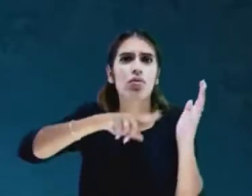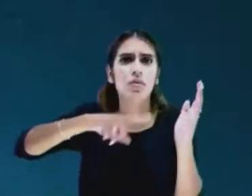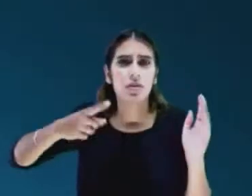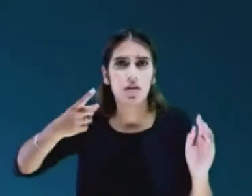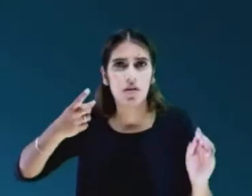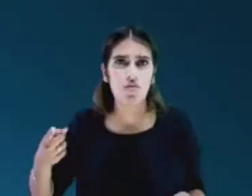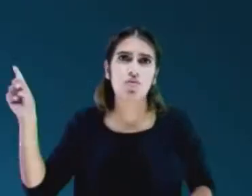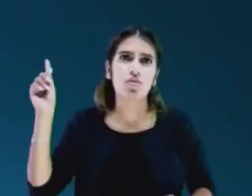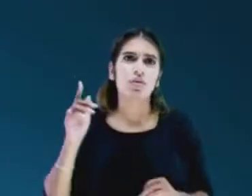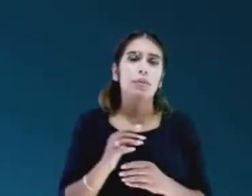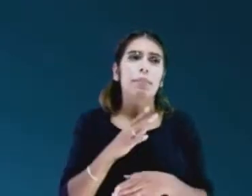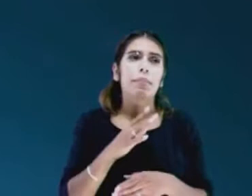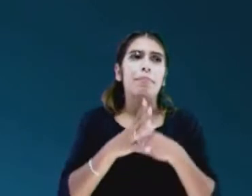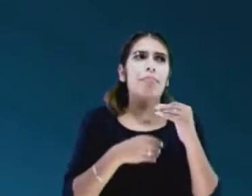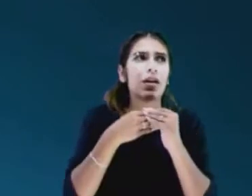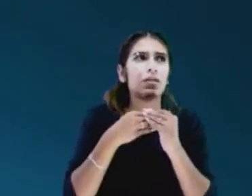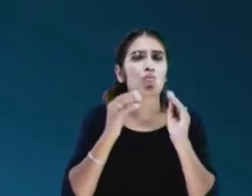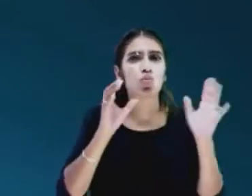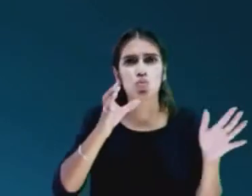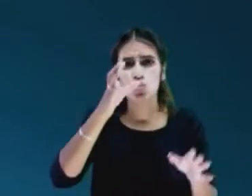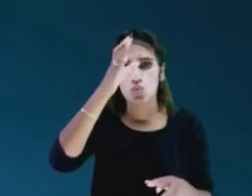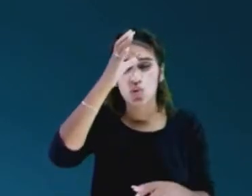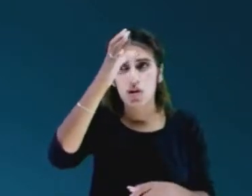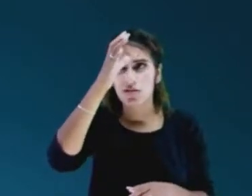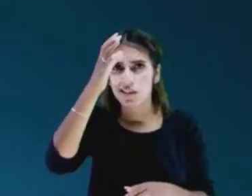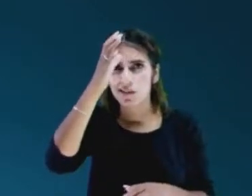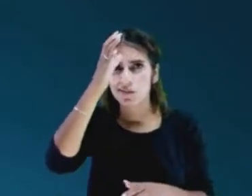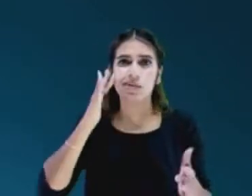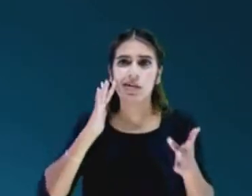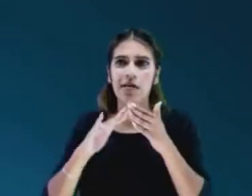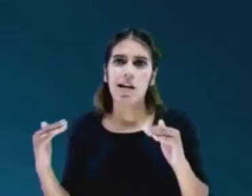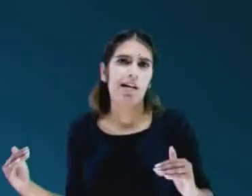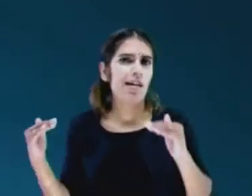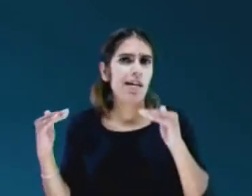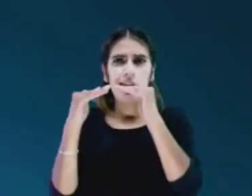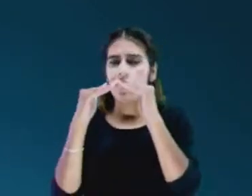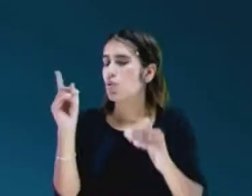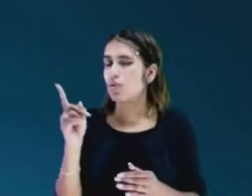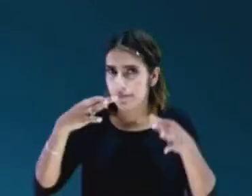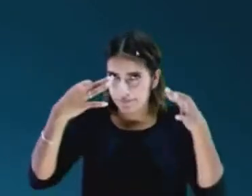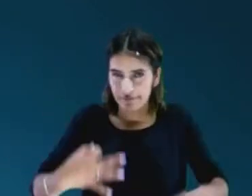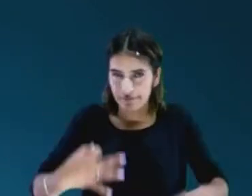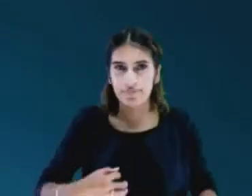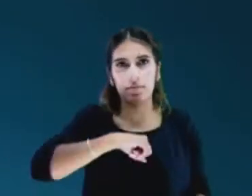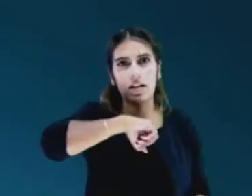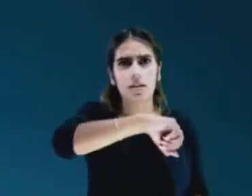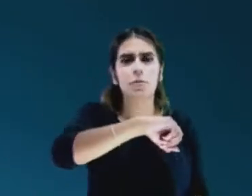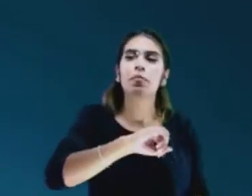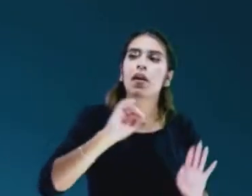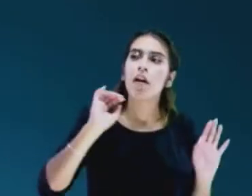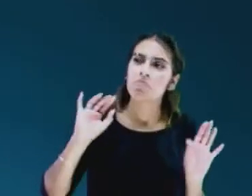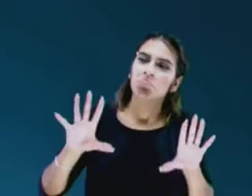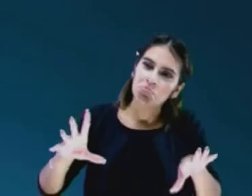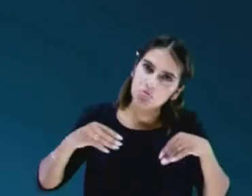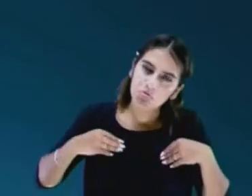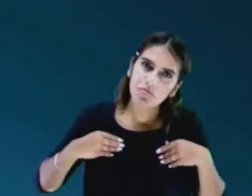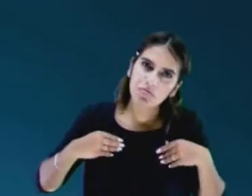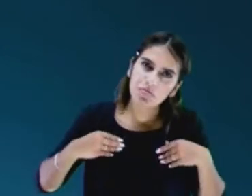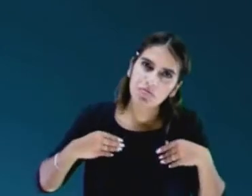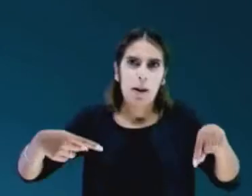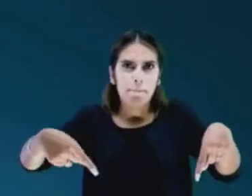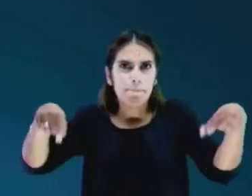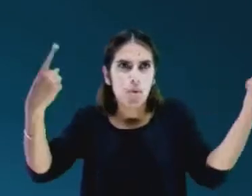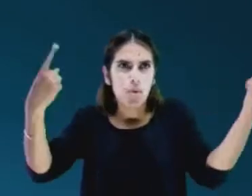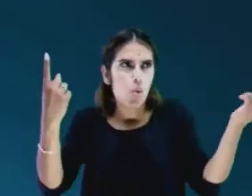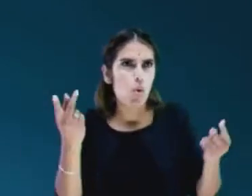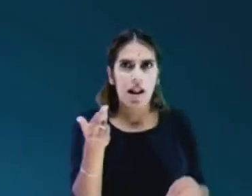conceptos en equidad hay conceptos en derecho y si aceptaba un poco la conciliación porque buscamos solucionar un conflicto entre las partes